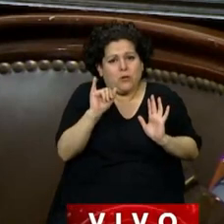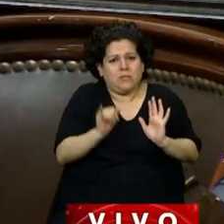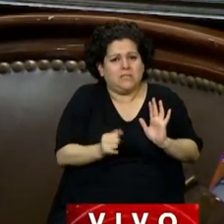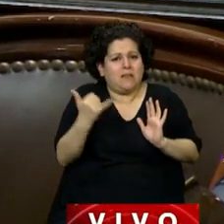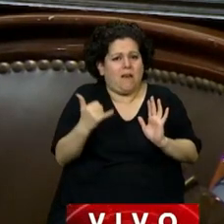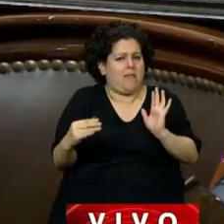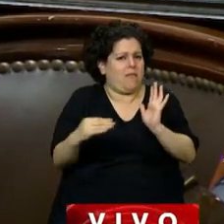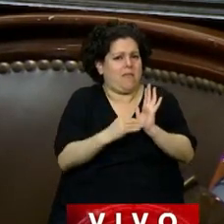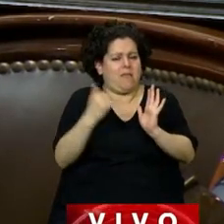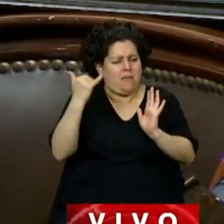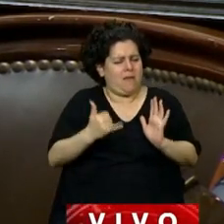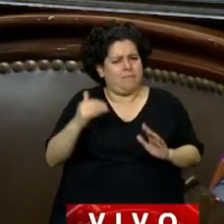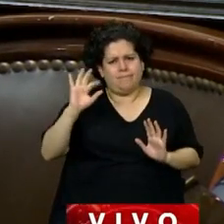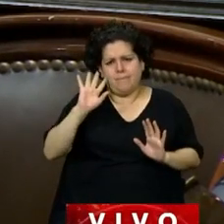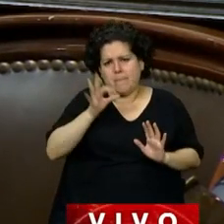amenaza concreta,